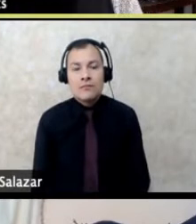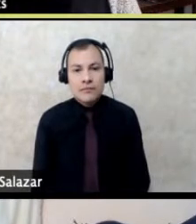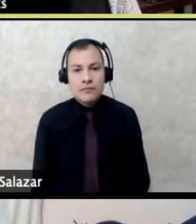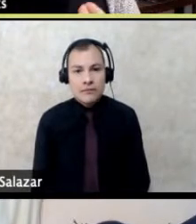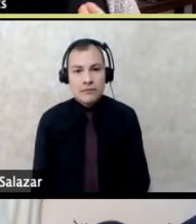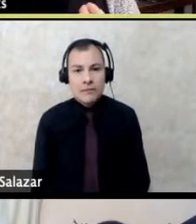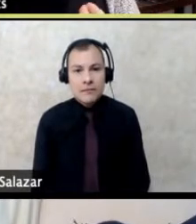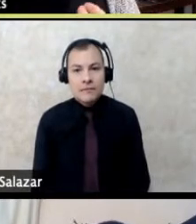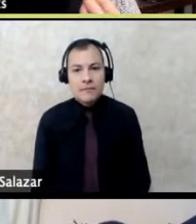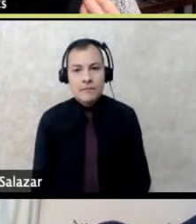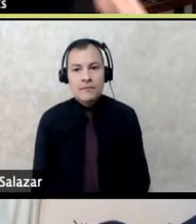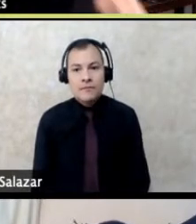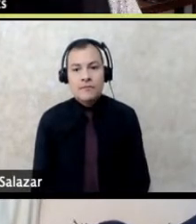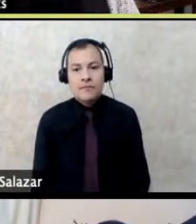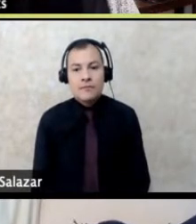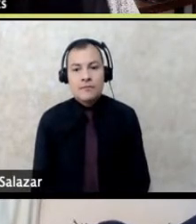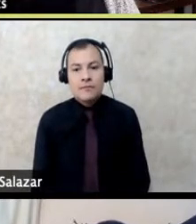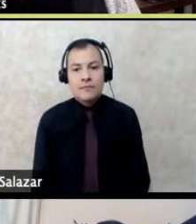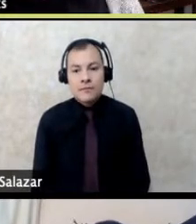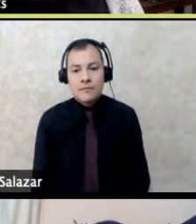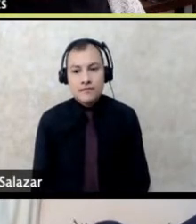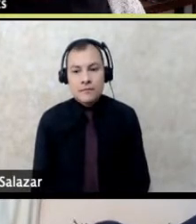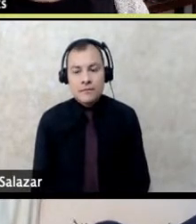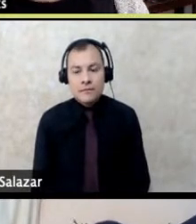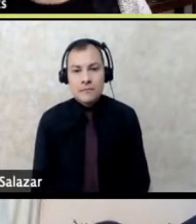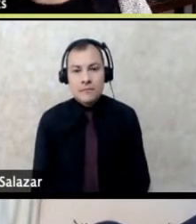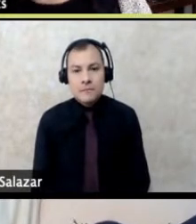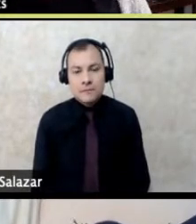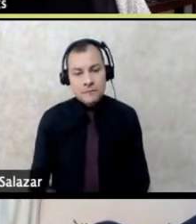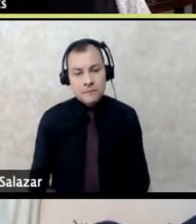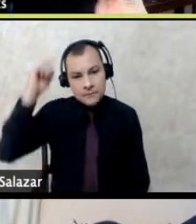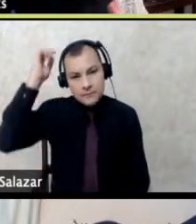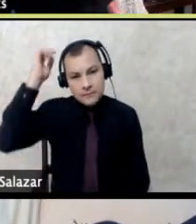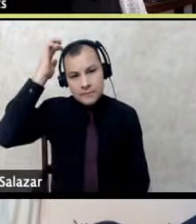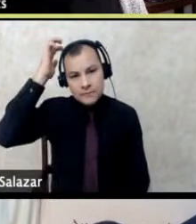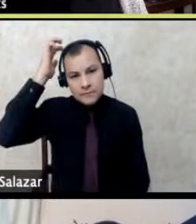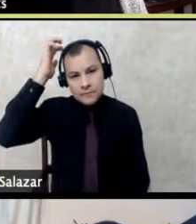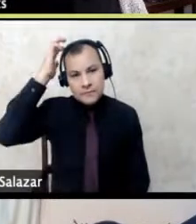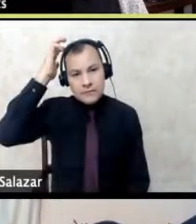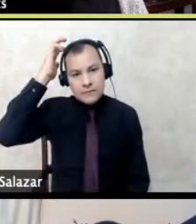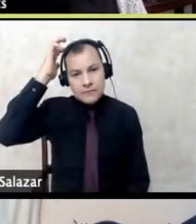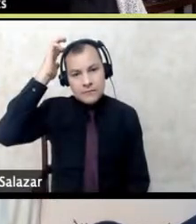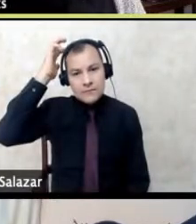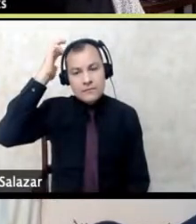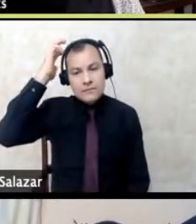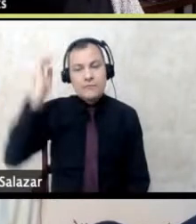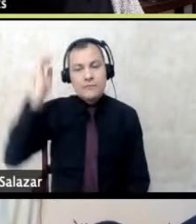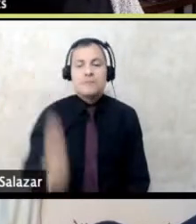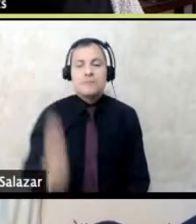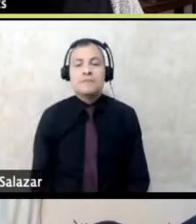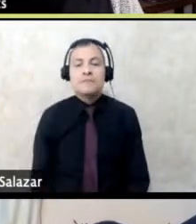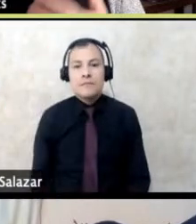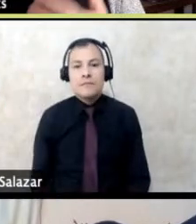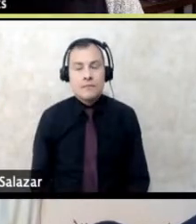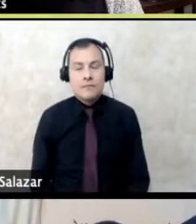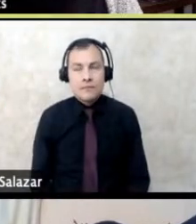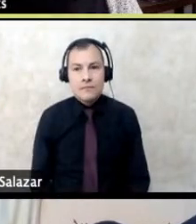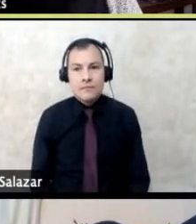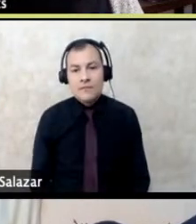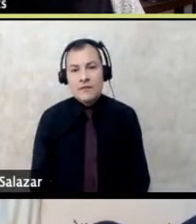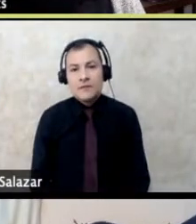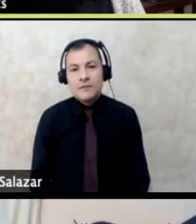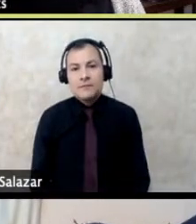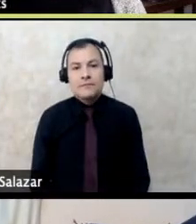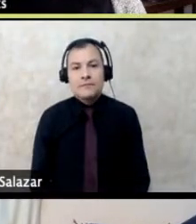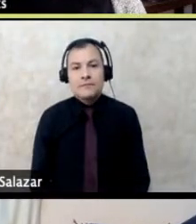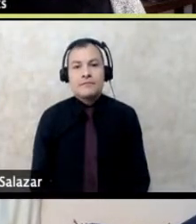Calima del Darién in 2004, was right after a coup from the paramilitary